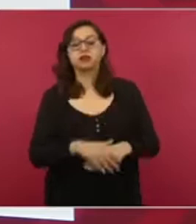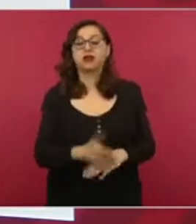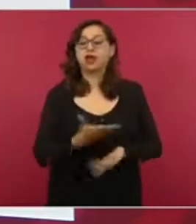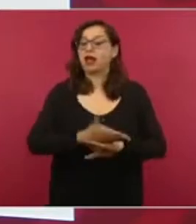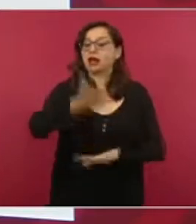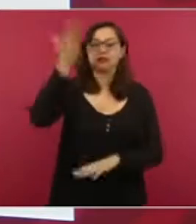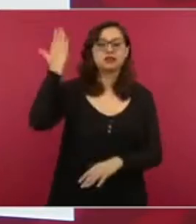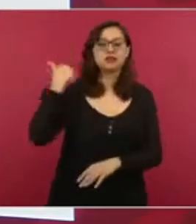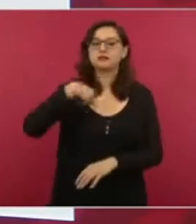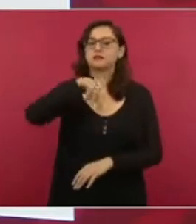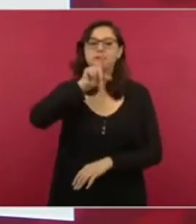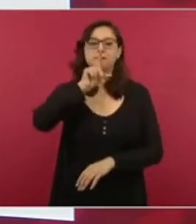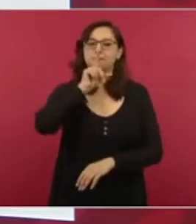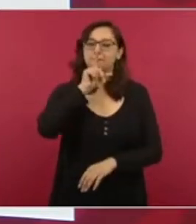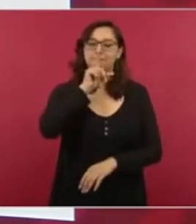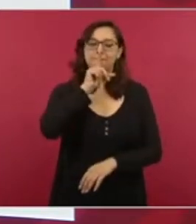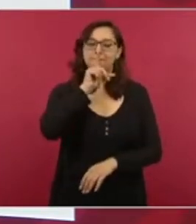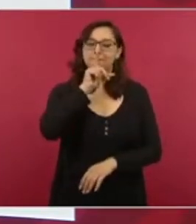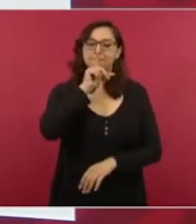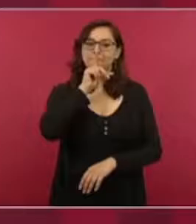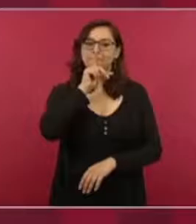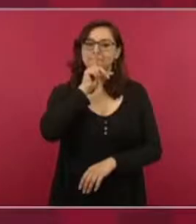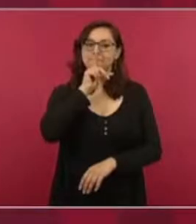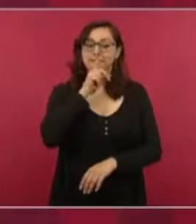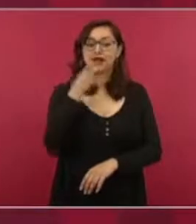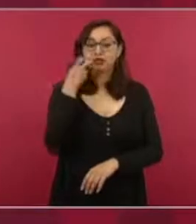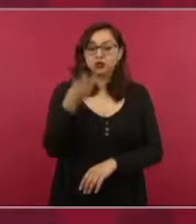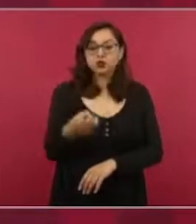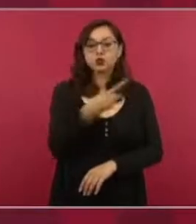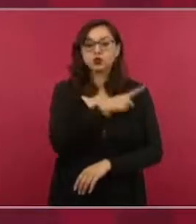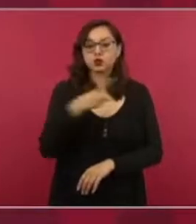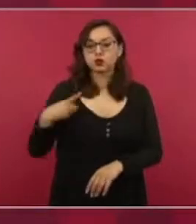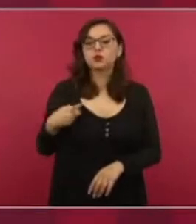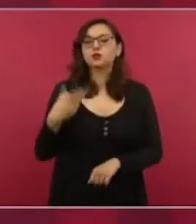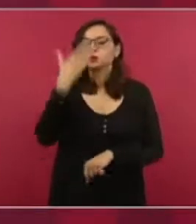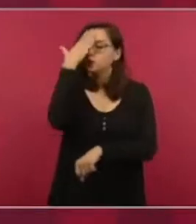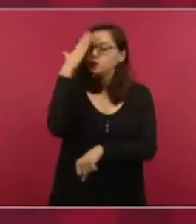no había eso. No lo olvidemos.